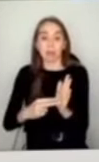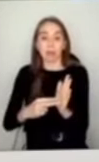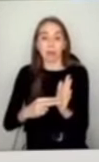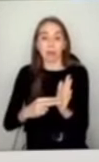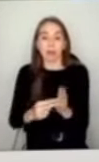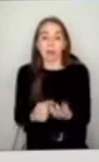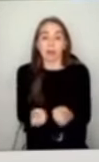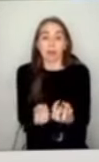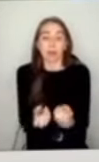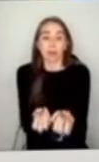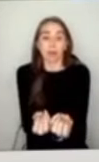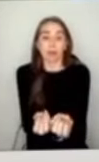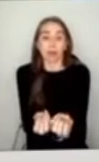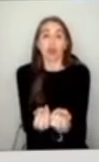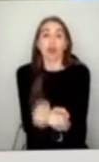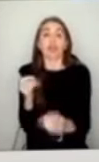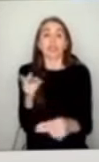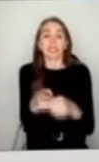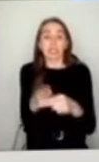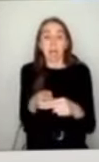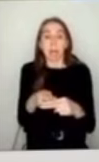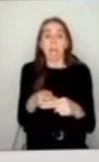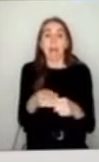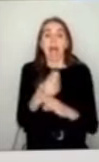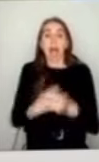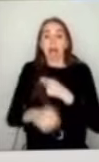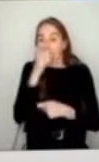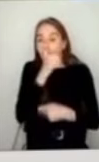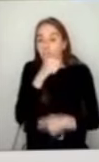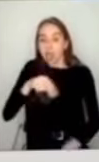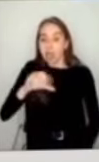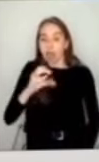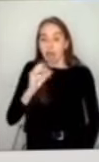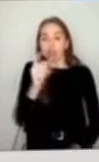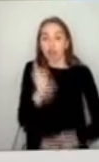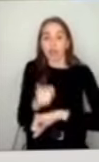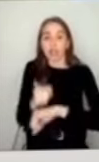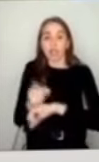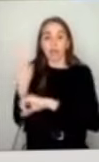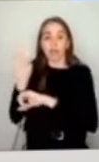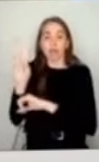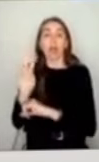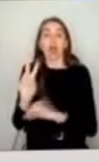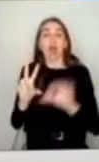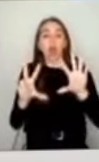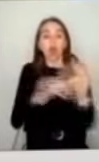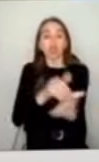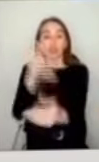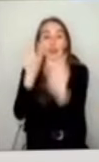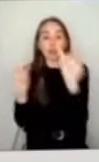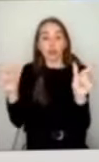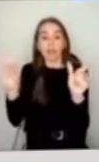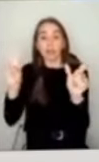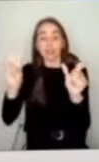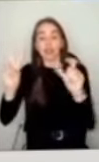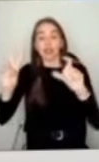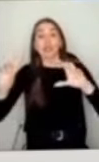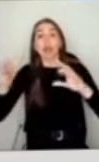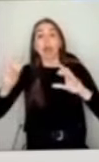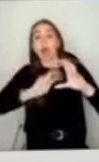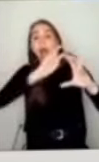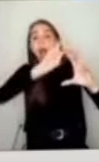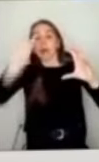actual narcodictadura que rige en dicho país, como la emigración de alrededor de 8 millones de venezolanos, lo que equivale a cerca